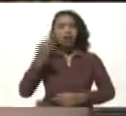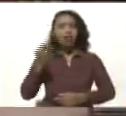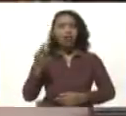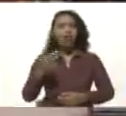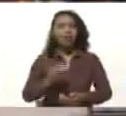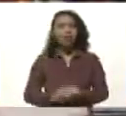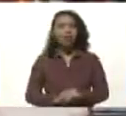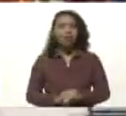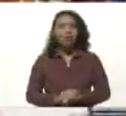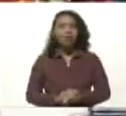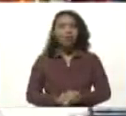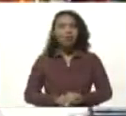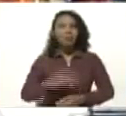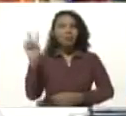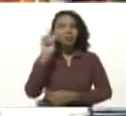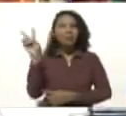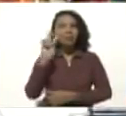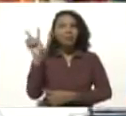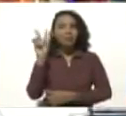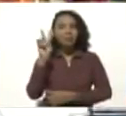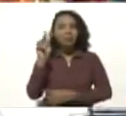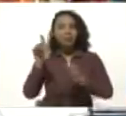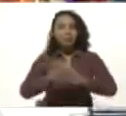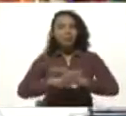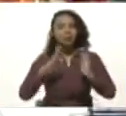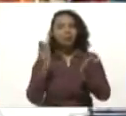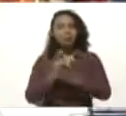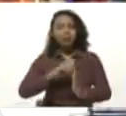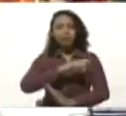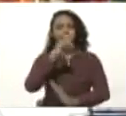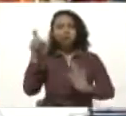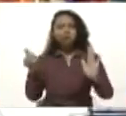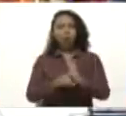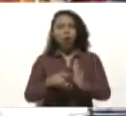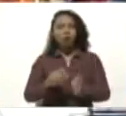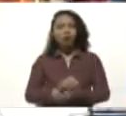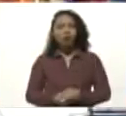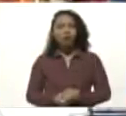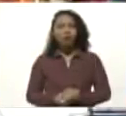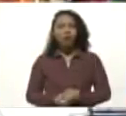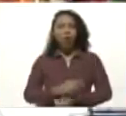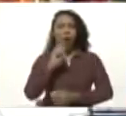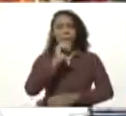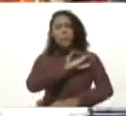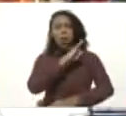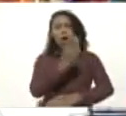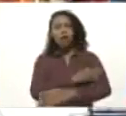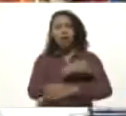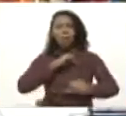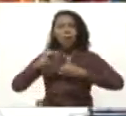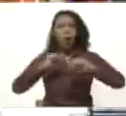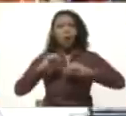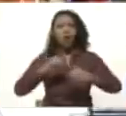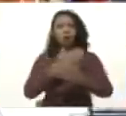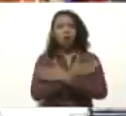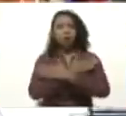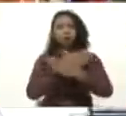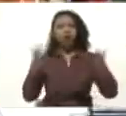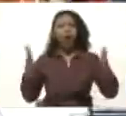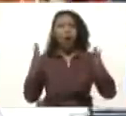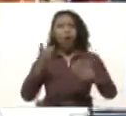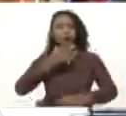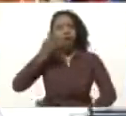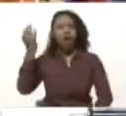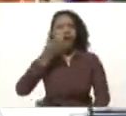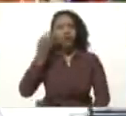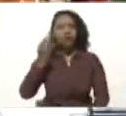libertad de Alexat en Venezuela y en el mundo entero. Un poderoso movimiento de solidaridad por la